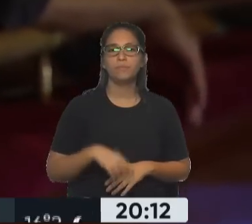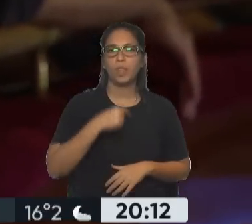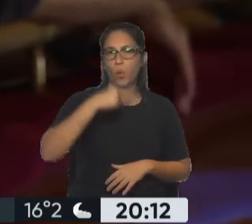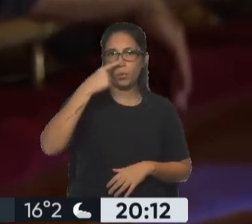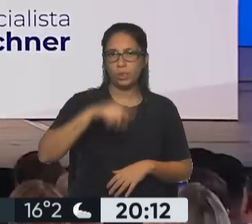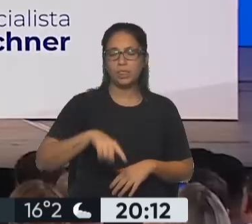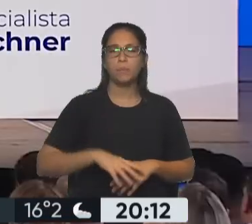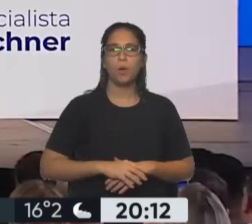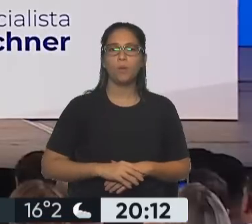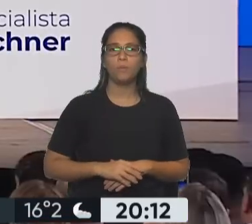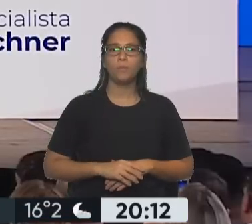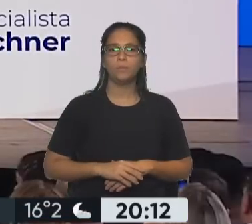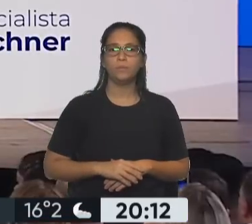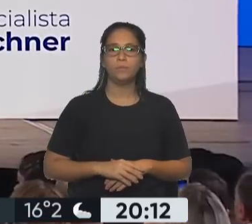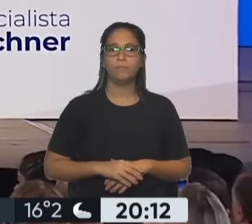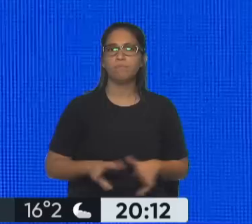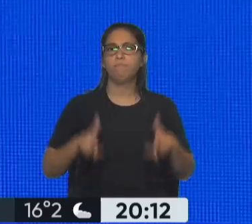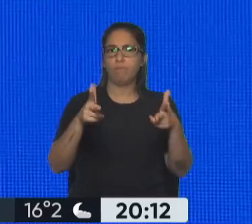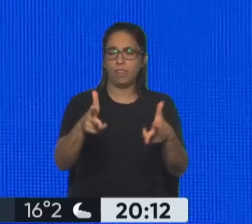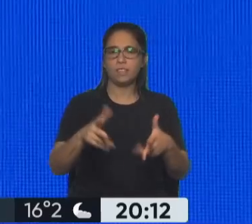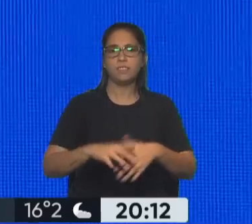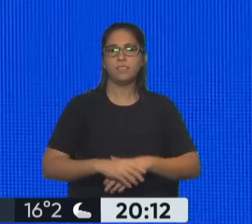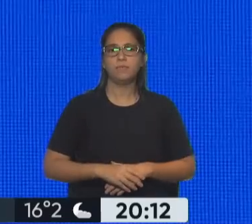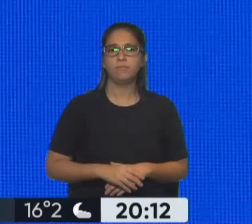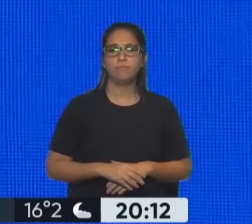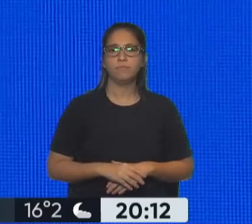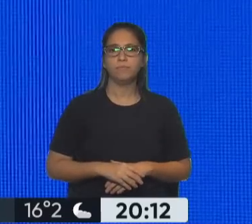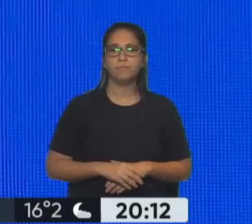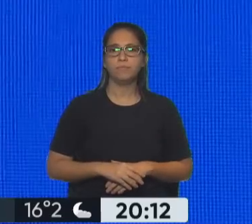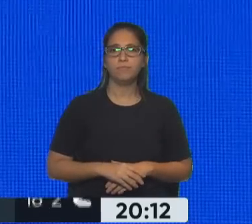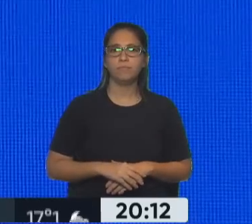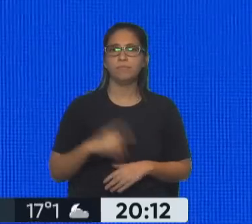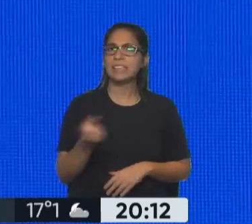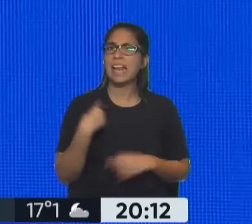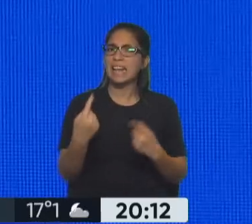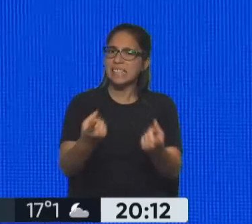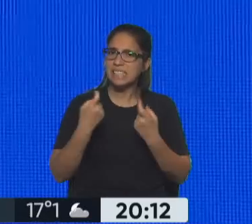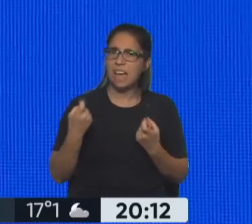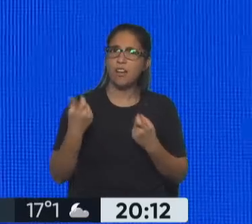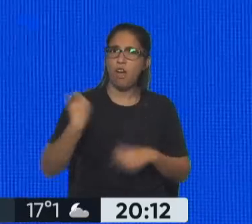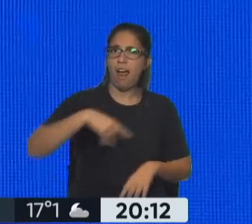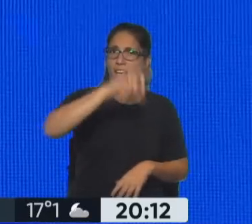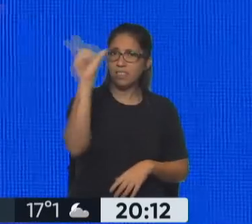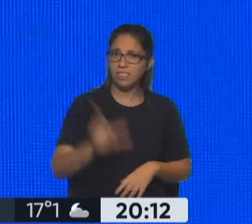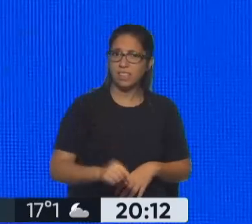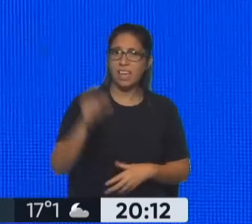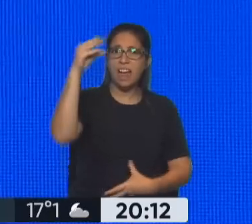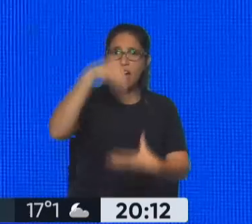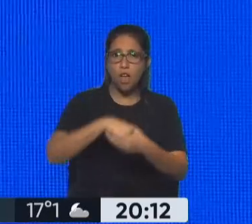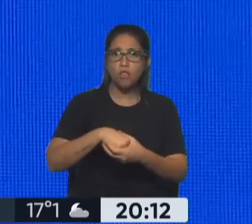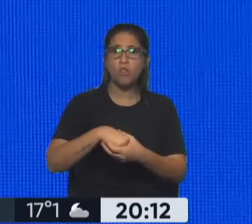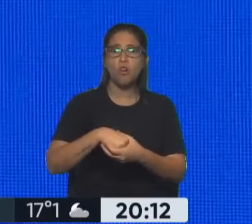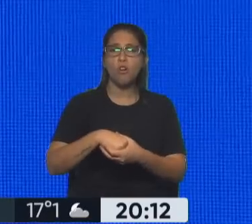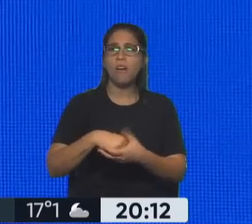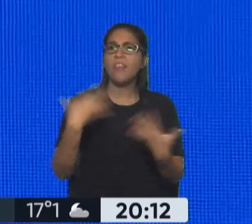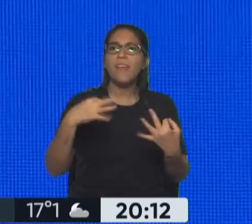finalmente decir que es necesario que vuelva a haber en la República Argentina un programa. Tenemos